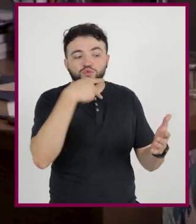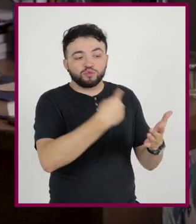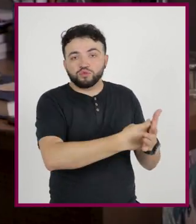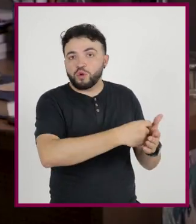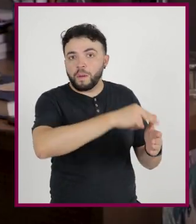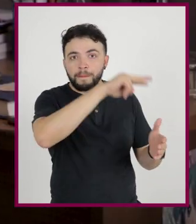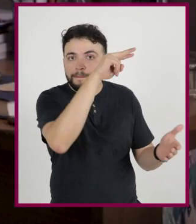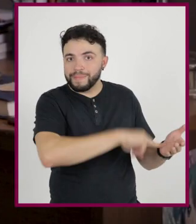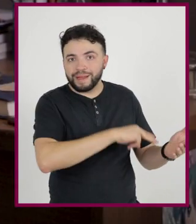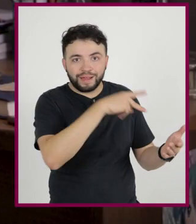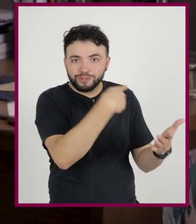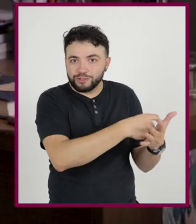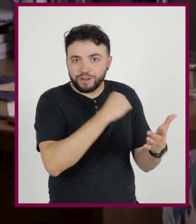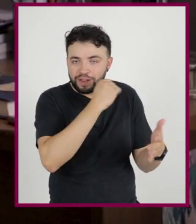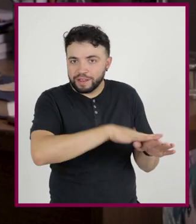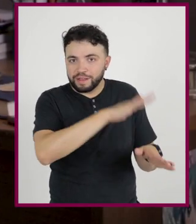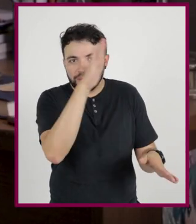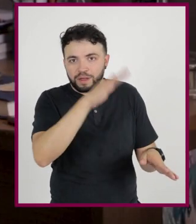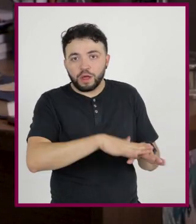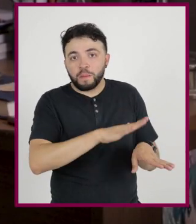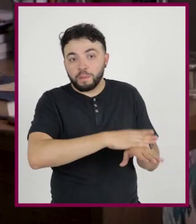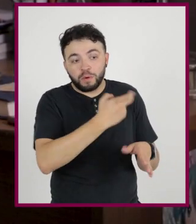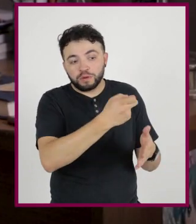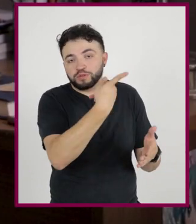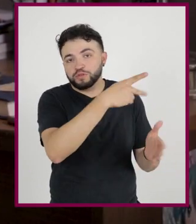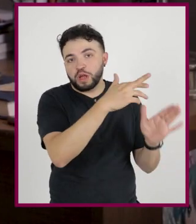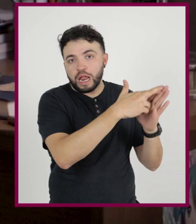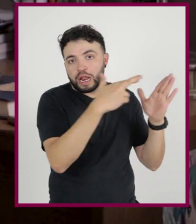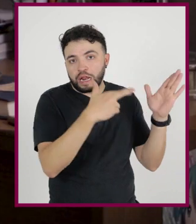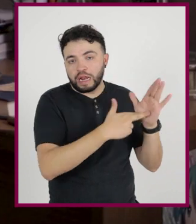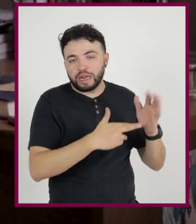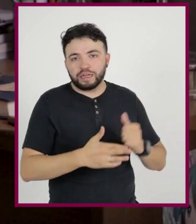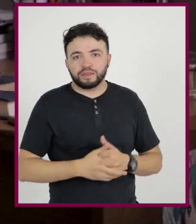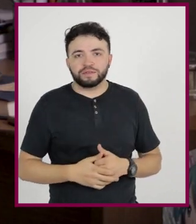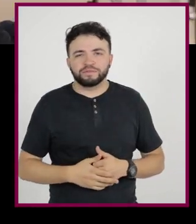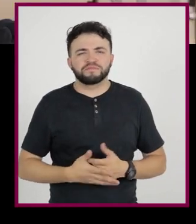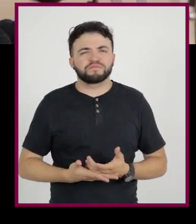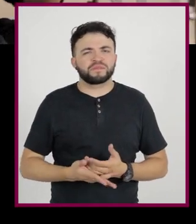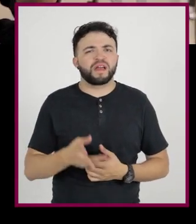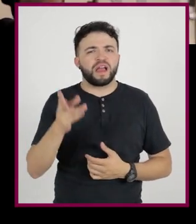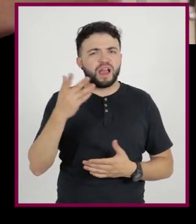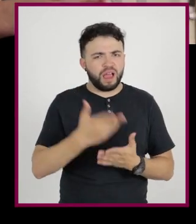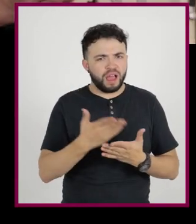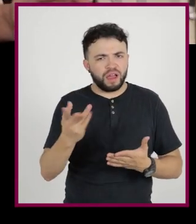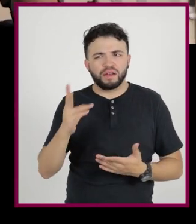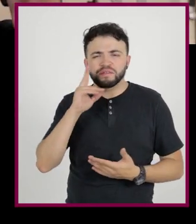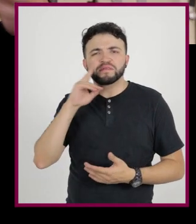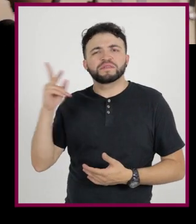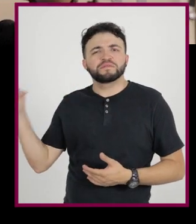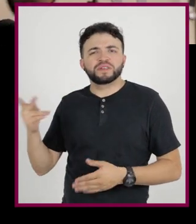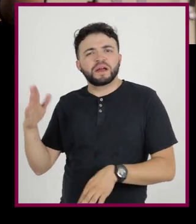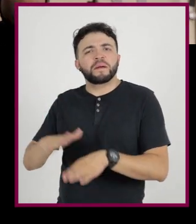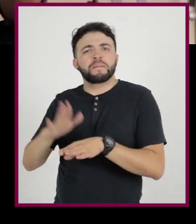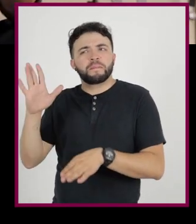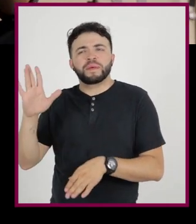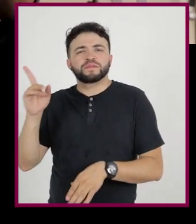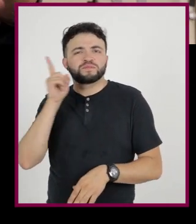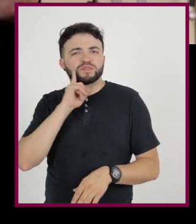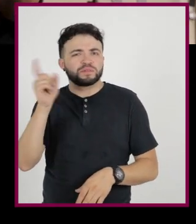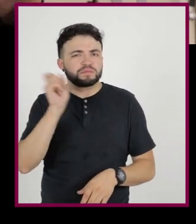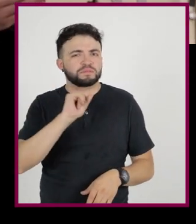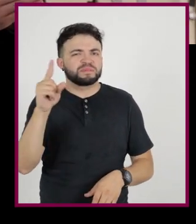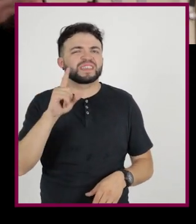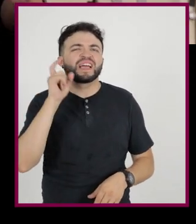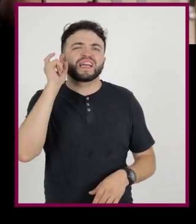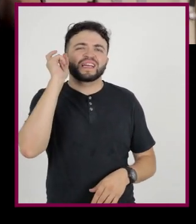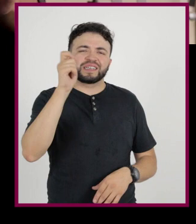decir, un universo en sí mismo. Por eso tiene su propio tiempo y reglas. ¿Qué te parece, Citlali, si ahora vamos a preguntar más a